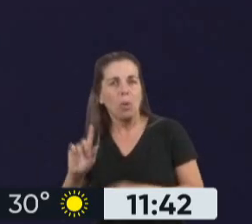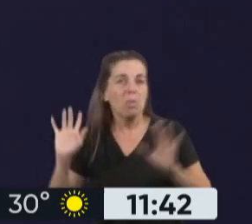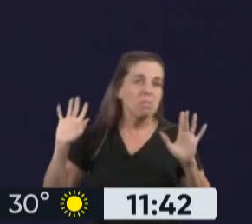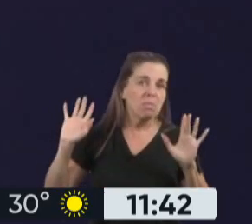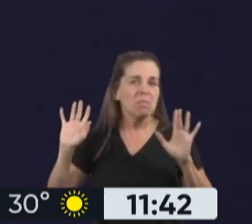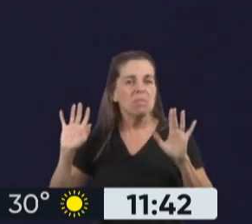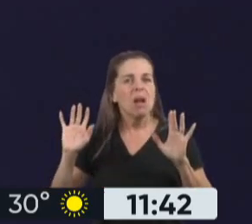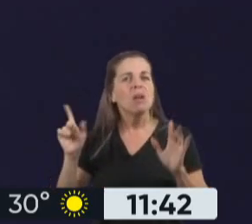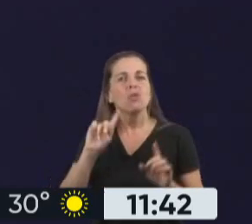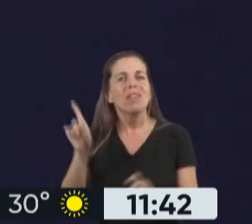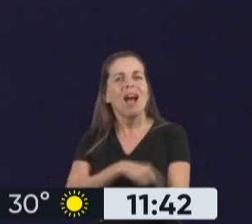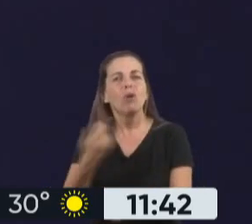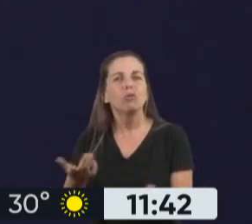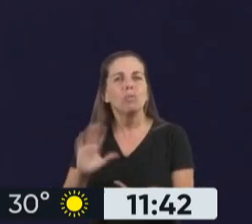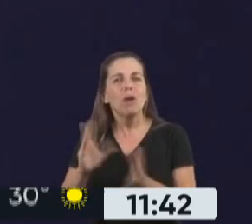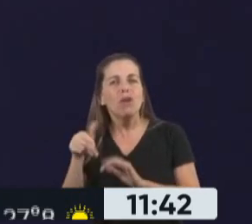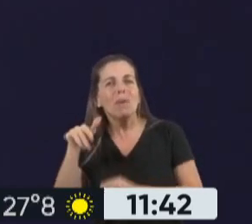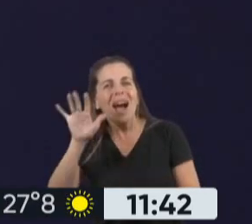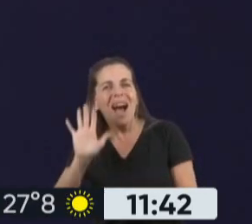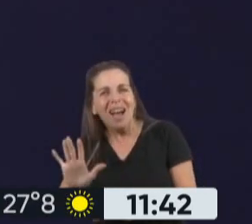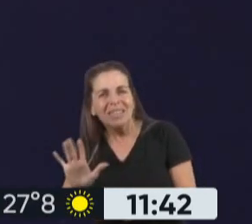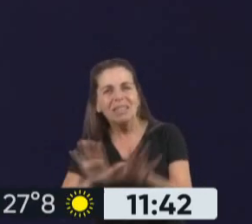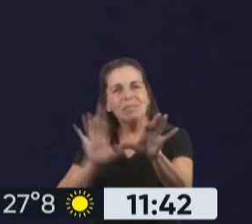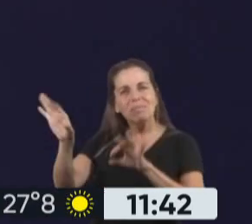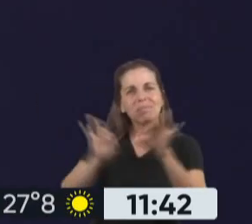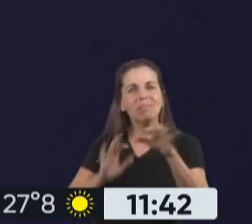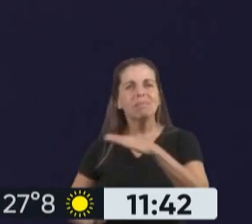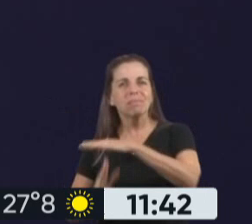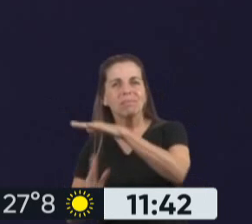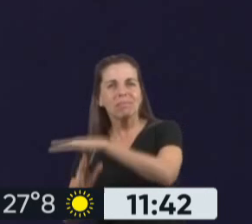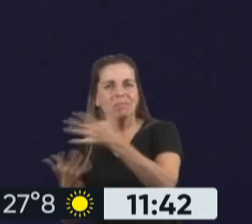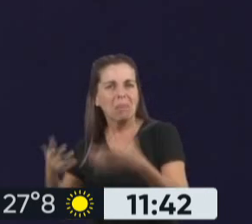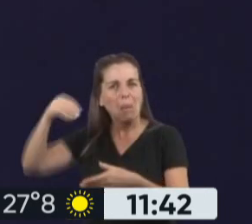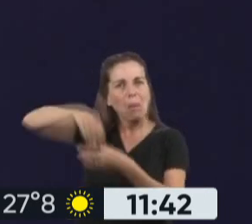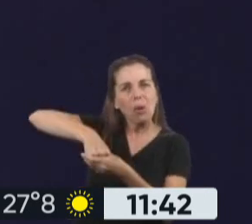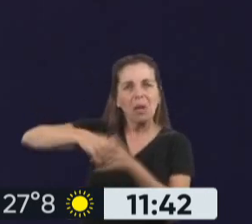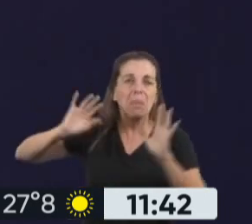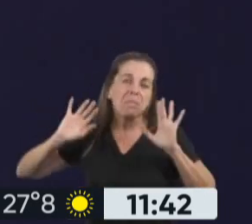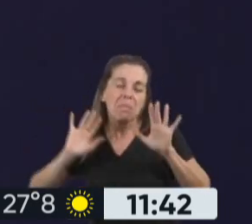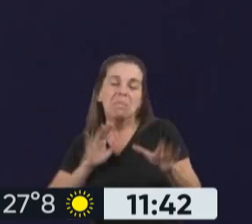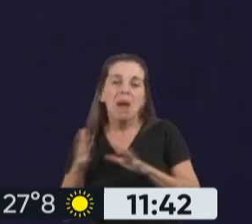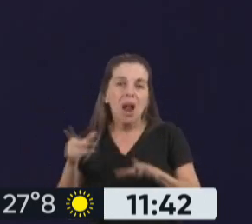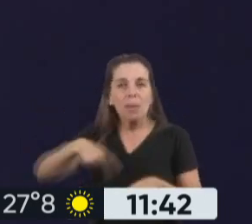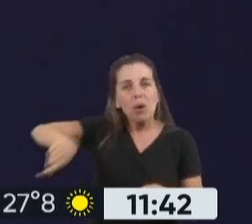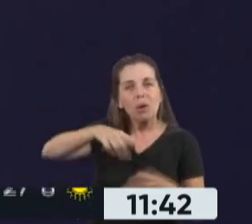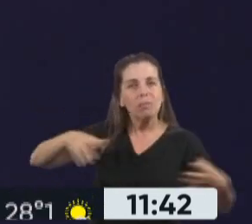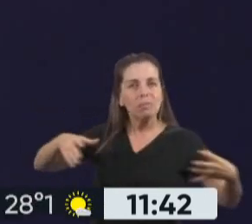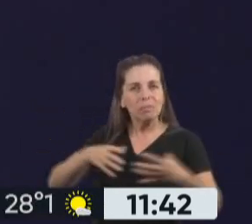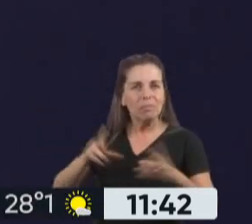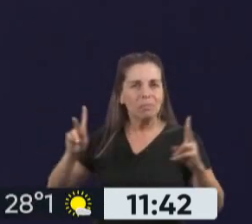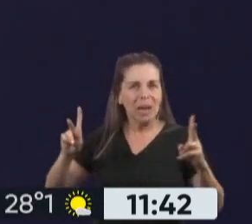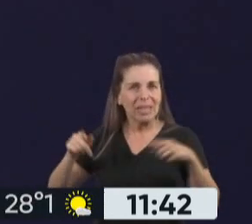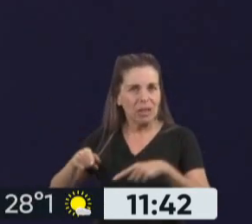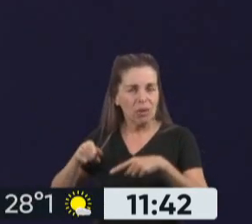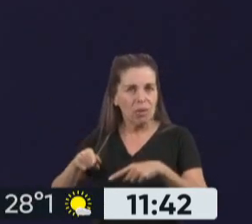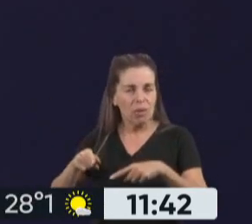dinámica de que puedan enfrentarse a internas partidarias y se ve que tal vez hayan quedado